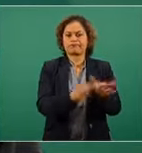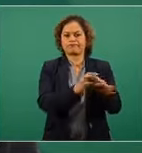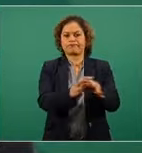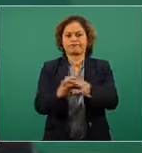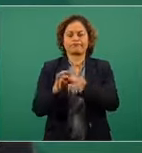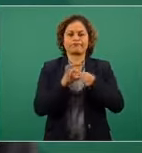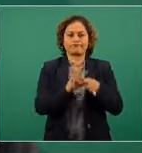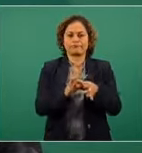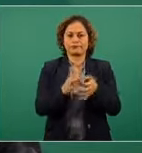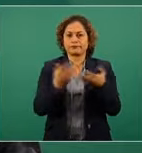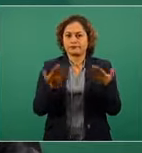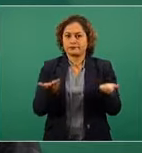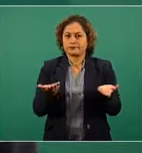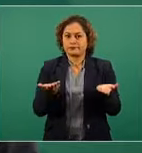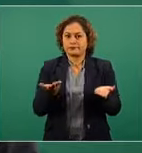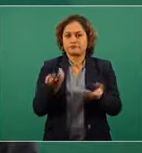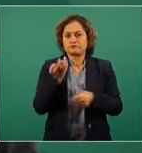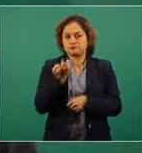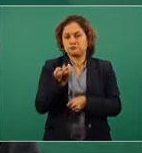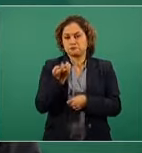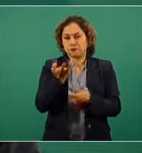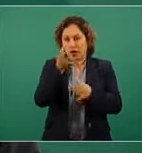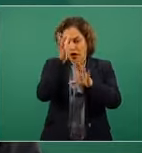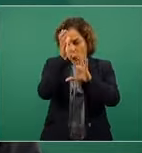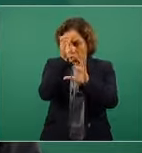que se combinó.